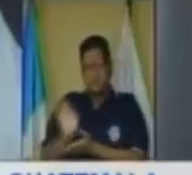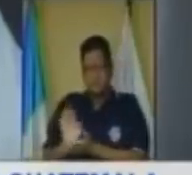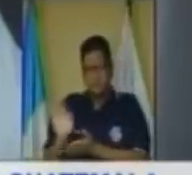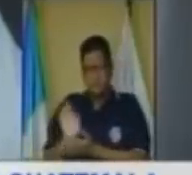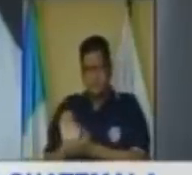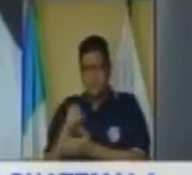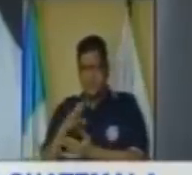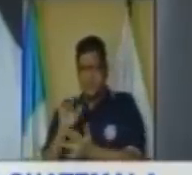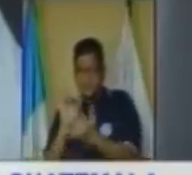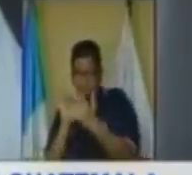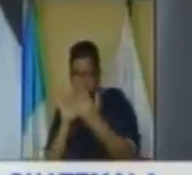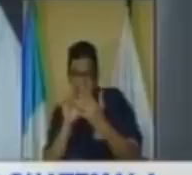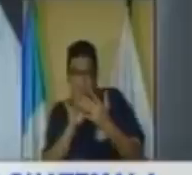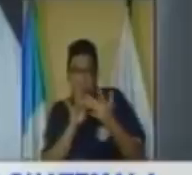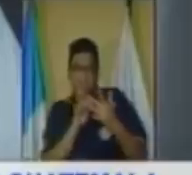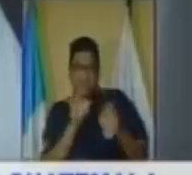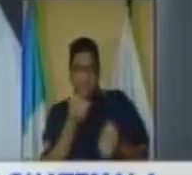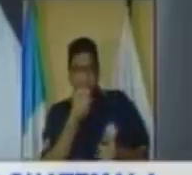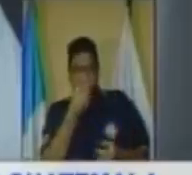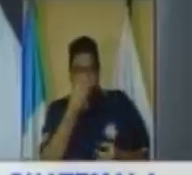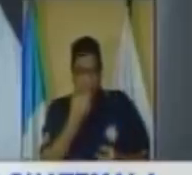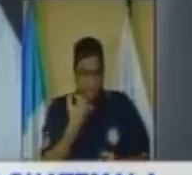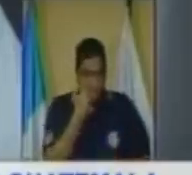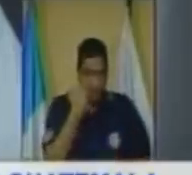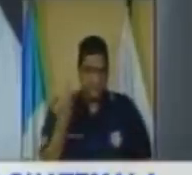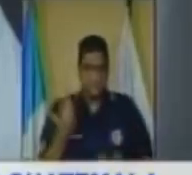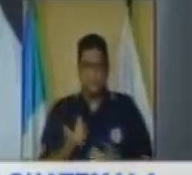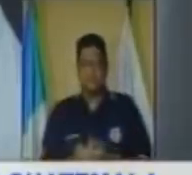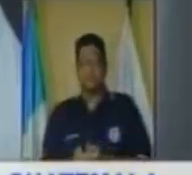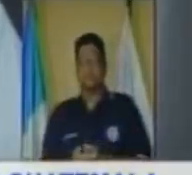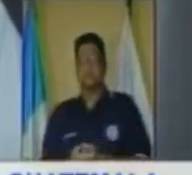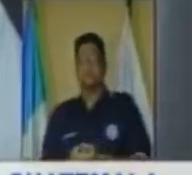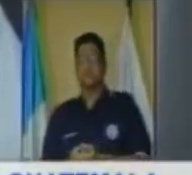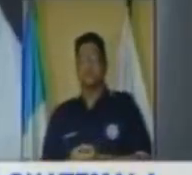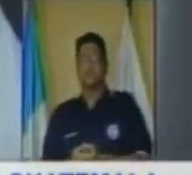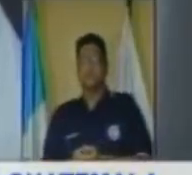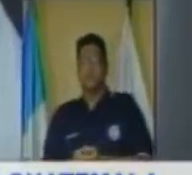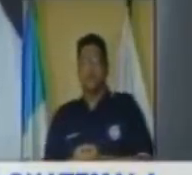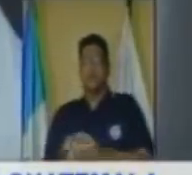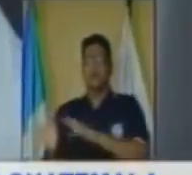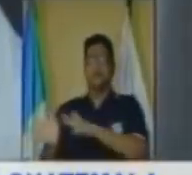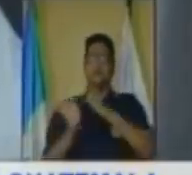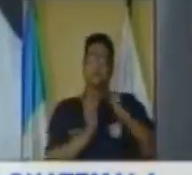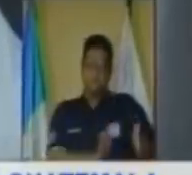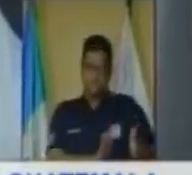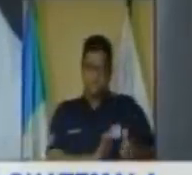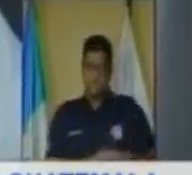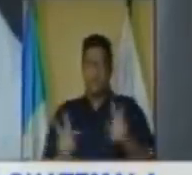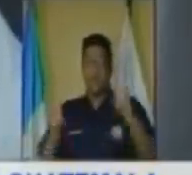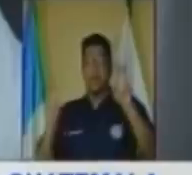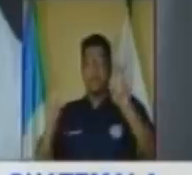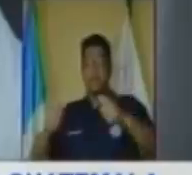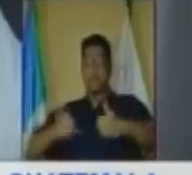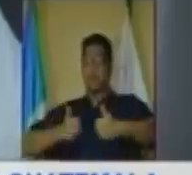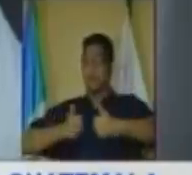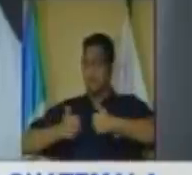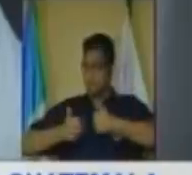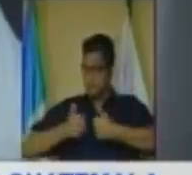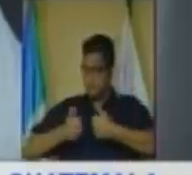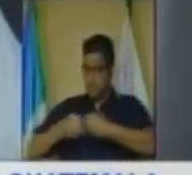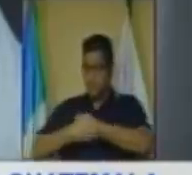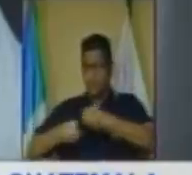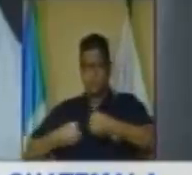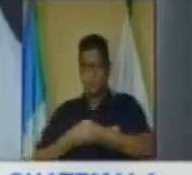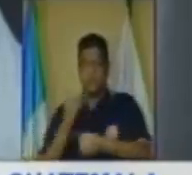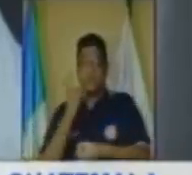pongan en algún riesgo. Con relación a las actividades administrativas en las direcciones